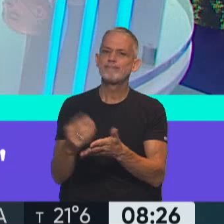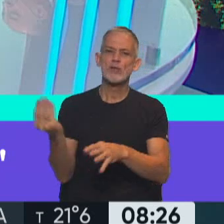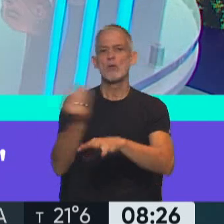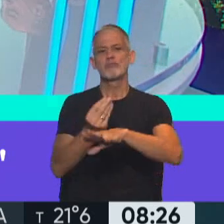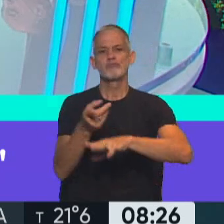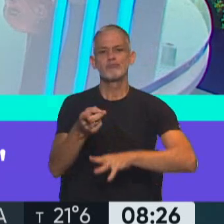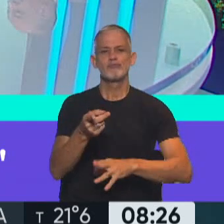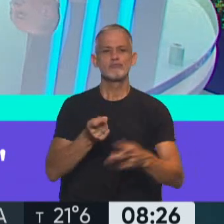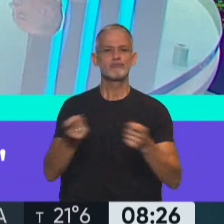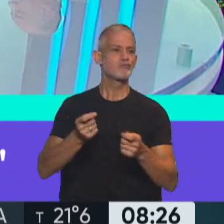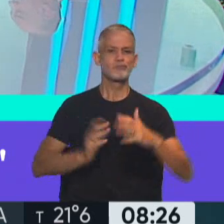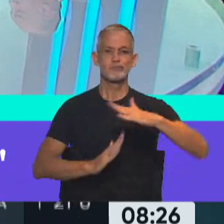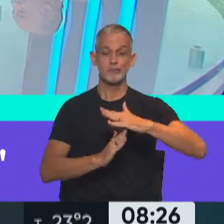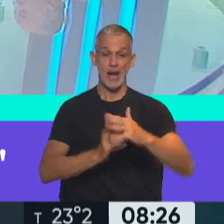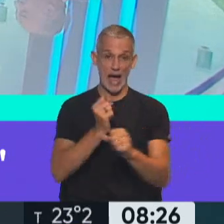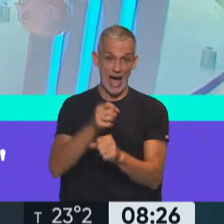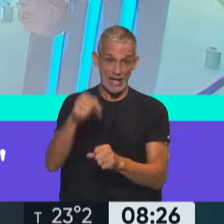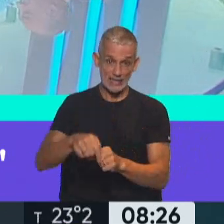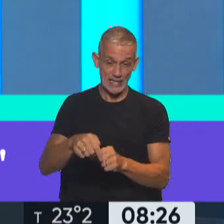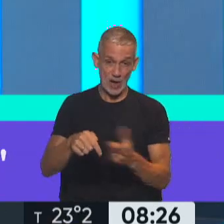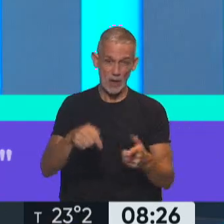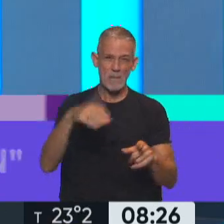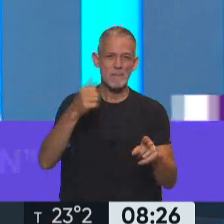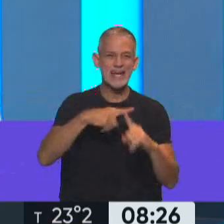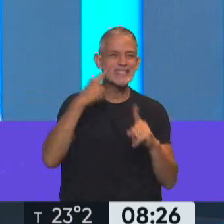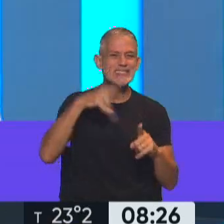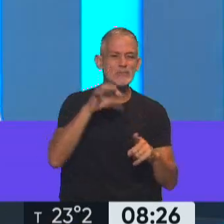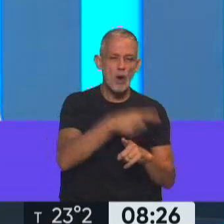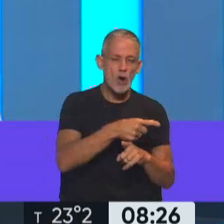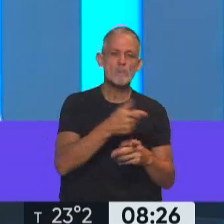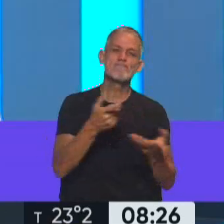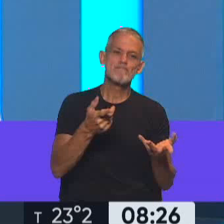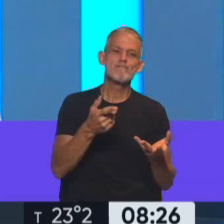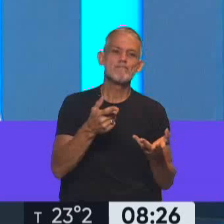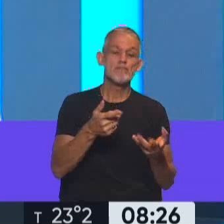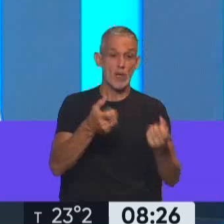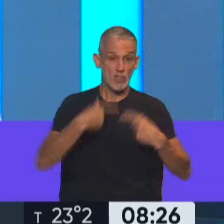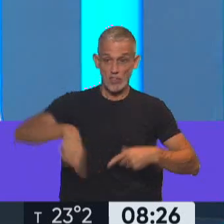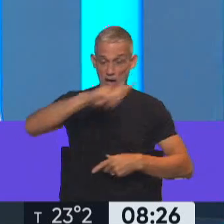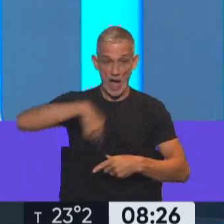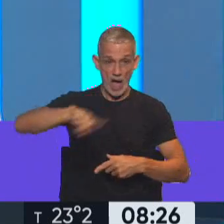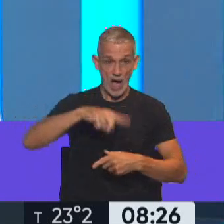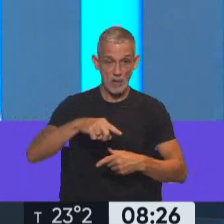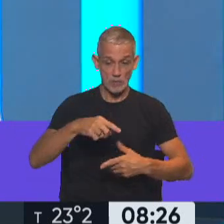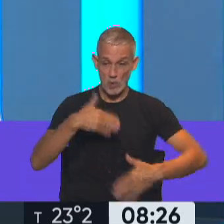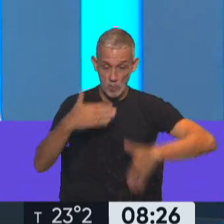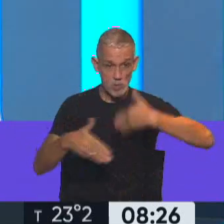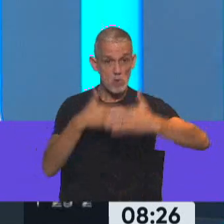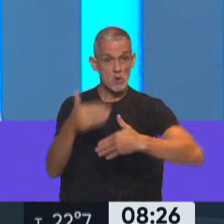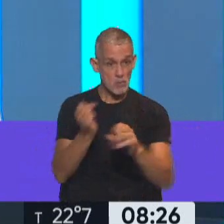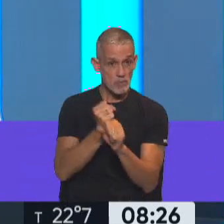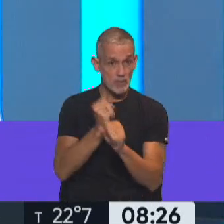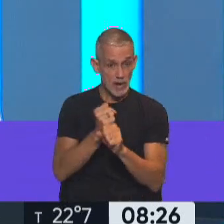una conducción que hasta ahora, en manos de Máximo, nos permitió realmente hacer un